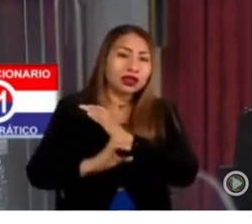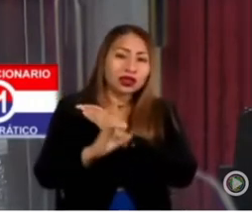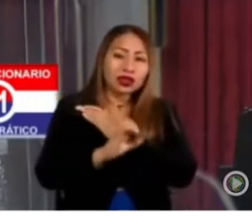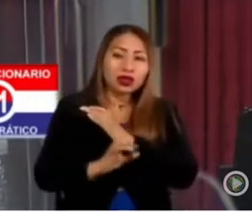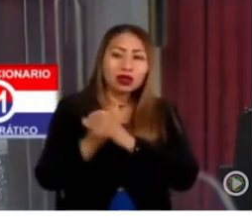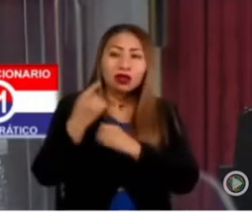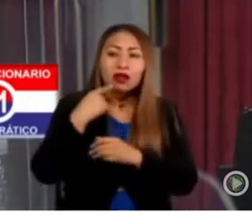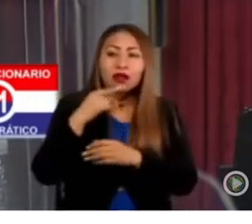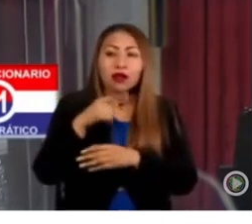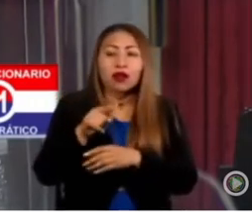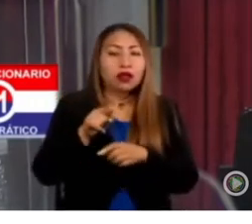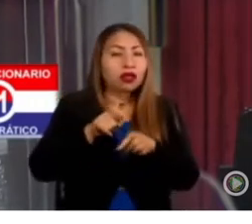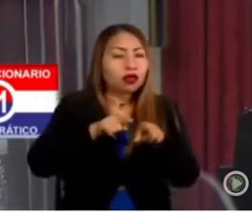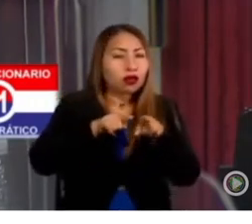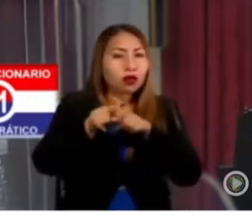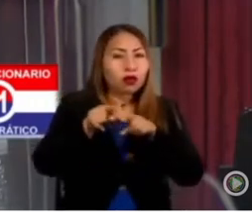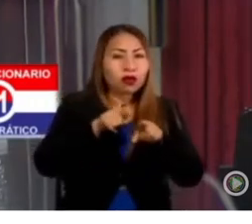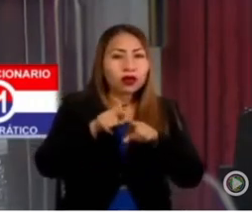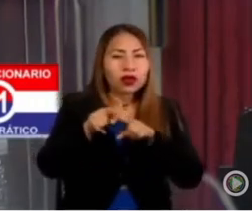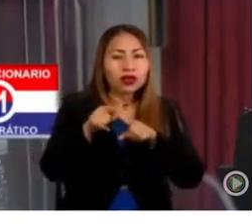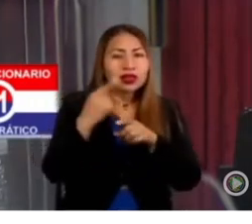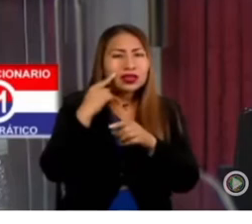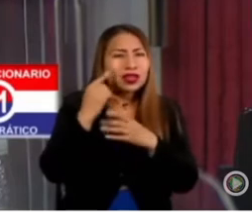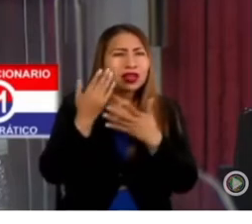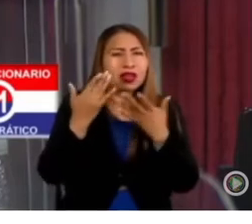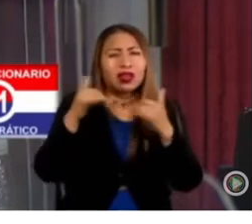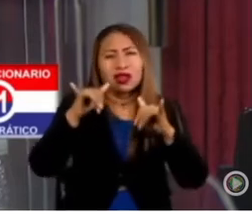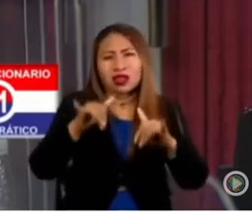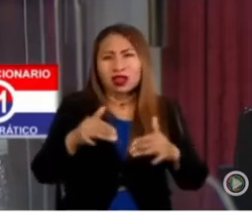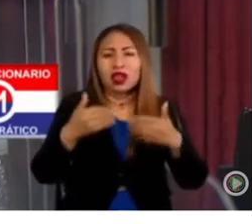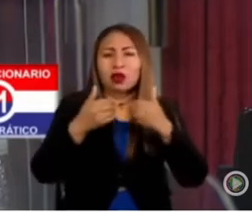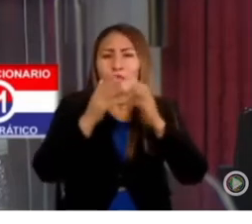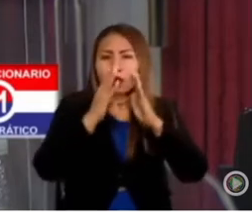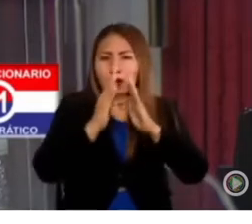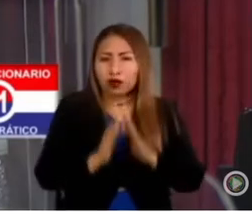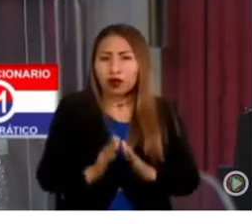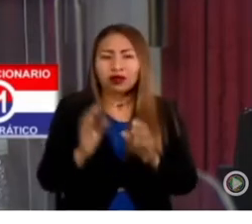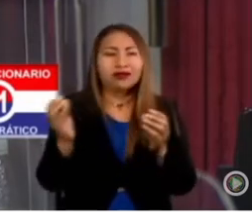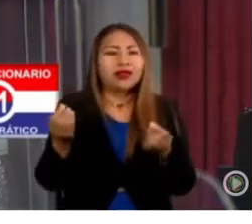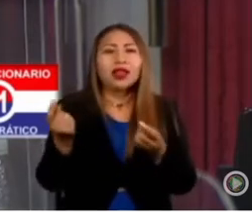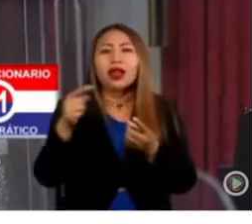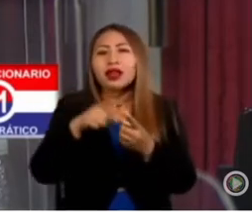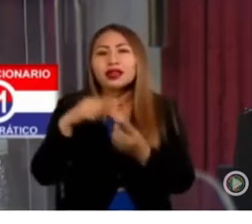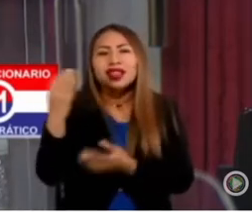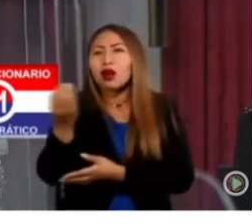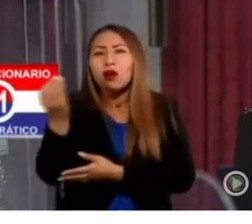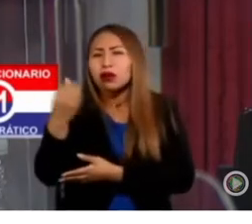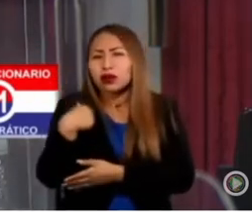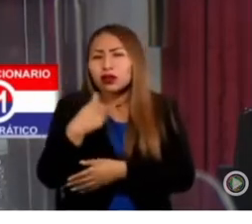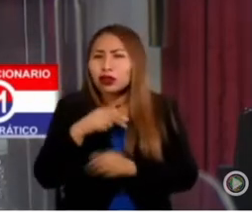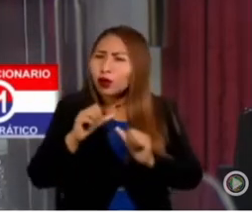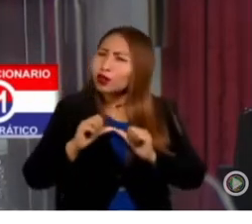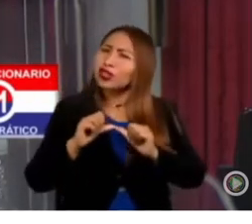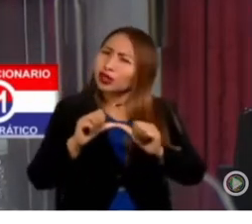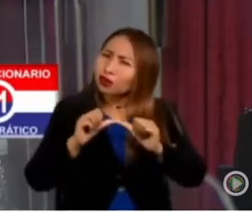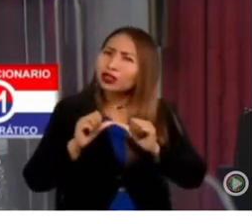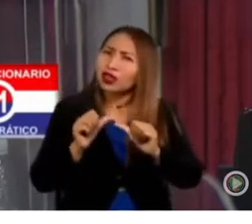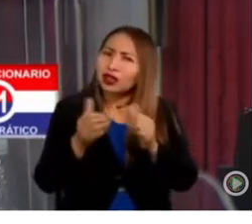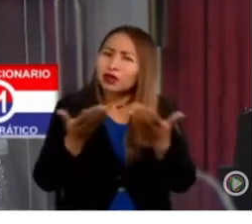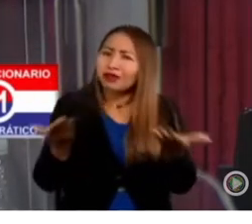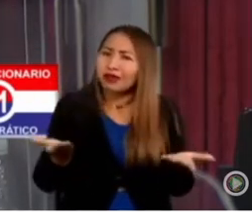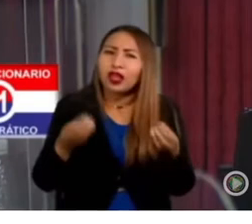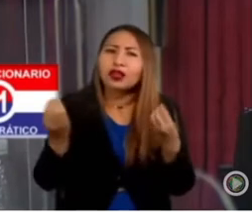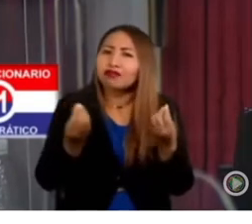y haciéndole una competencia desleal a los panameños. ¿Hasta cuándo lo vamos a permitir? ¿Hasta cuándo vamos